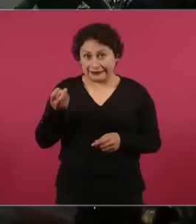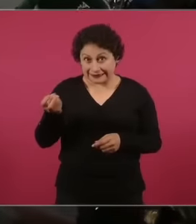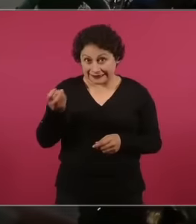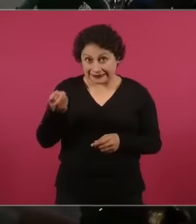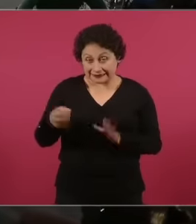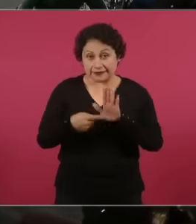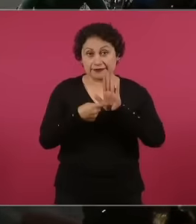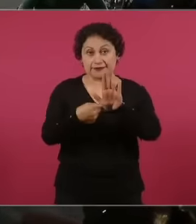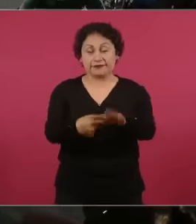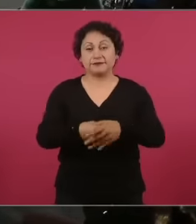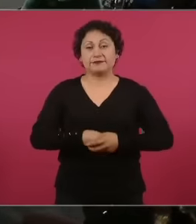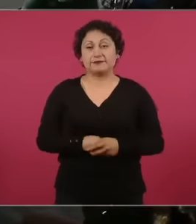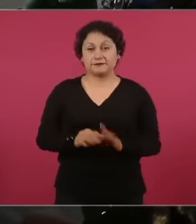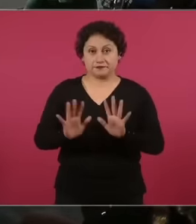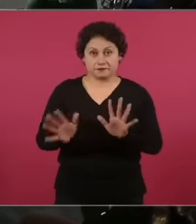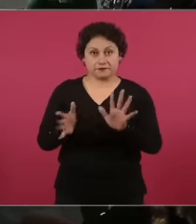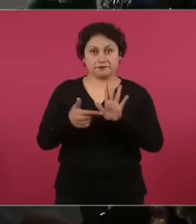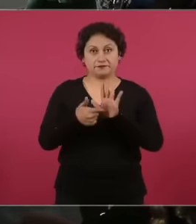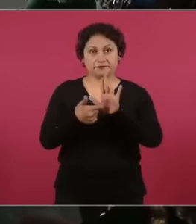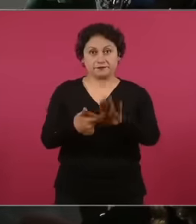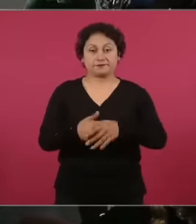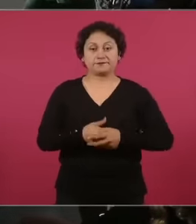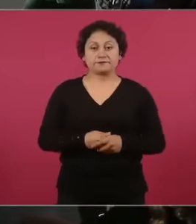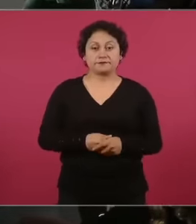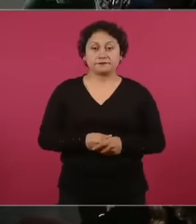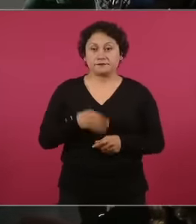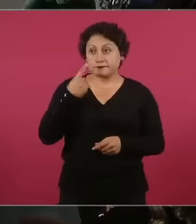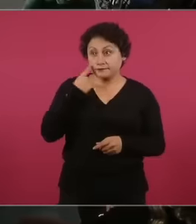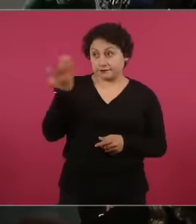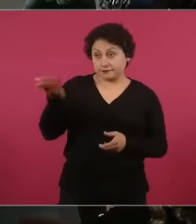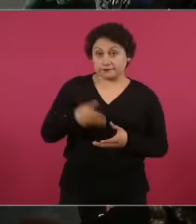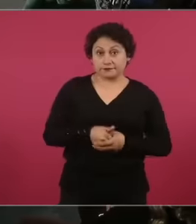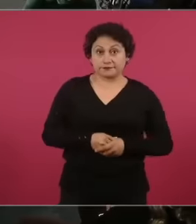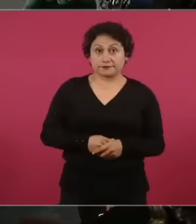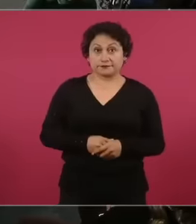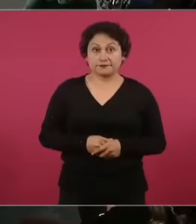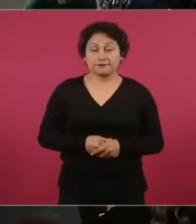Esa. Déjala ahí, esa, mire.